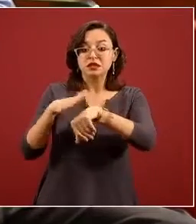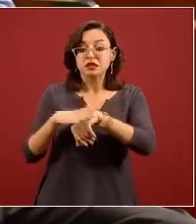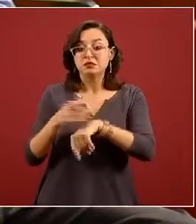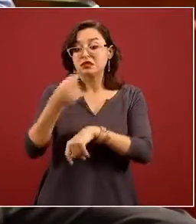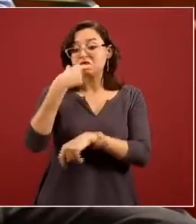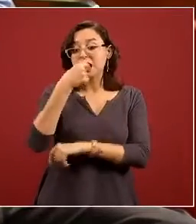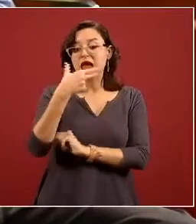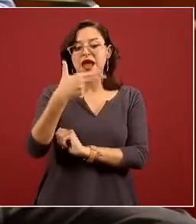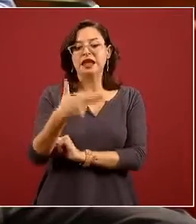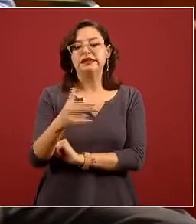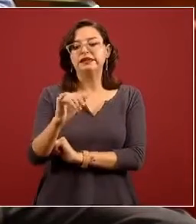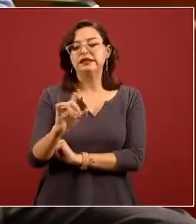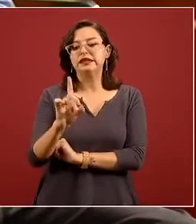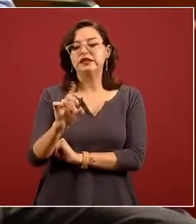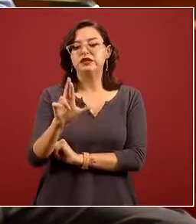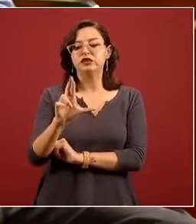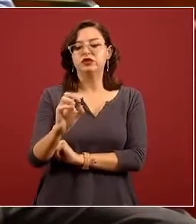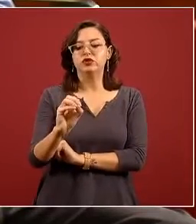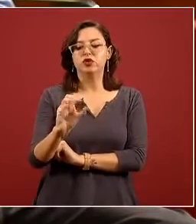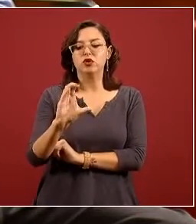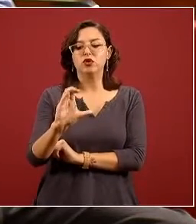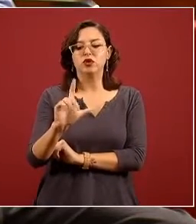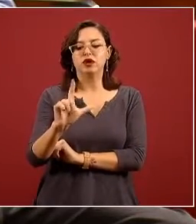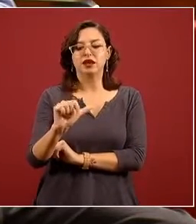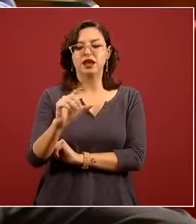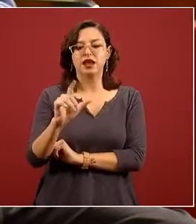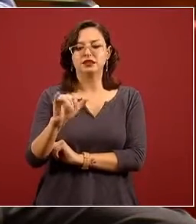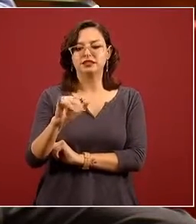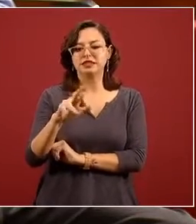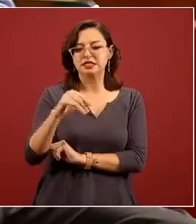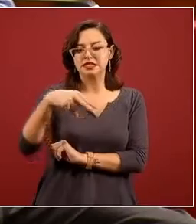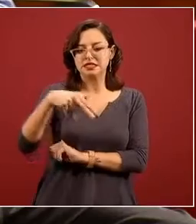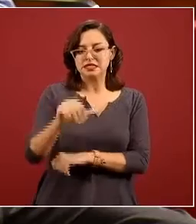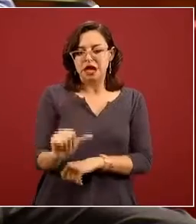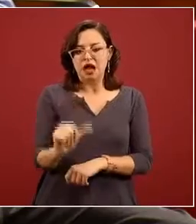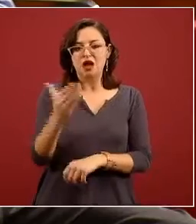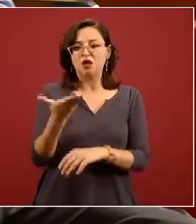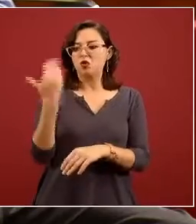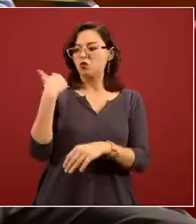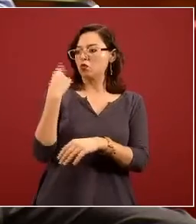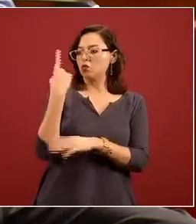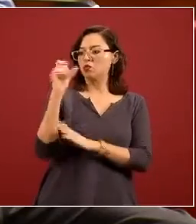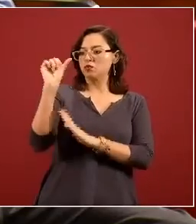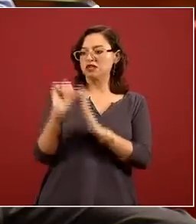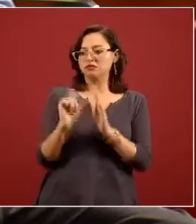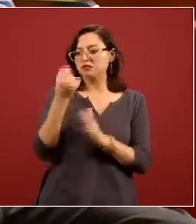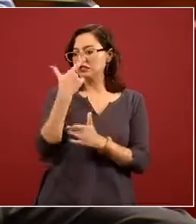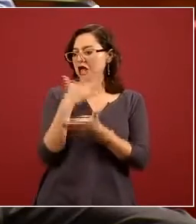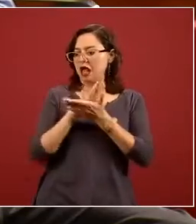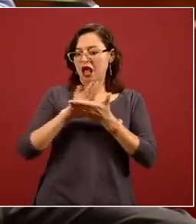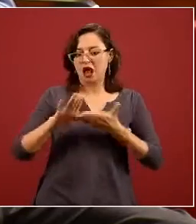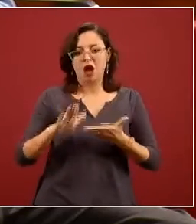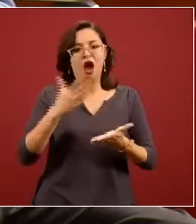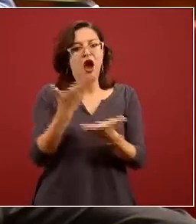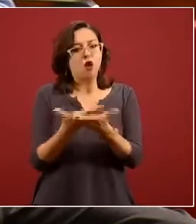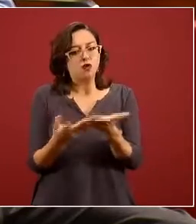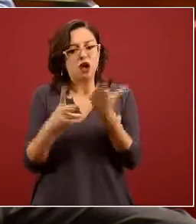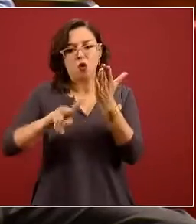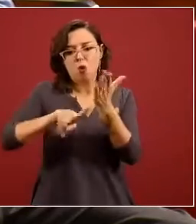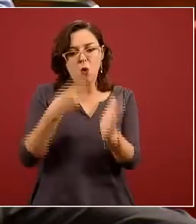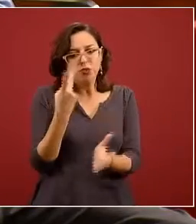este tema en alguna conferencia hace como un mes, porque se había agotado esa medicina. Entonces quiero saber si hay